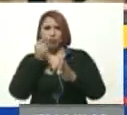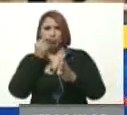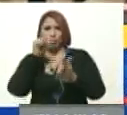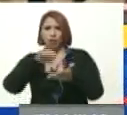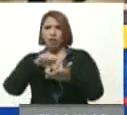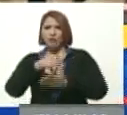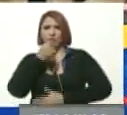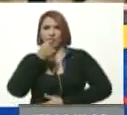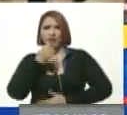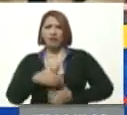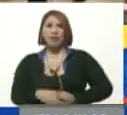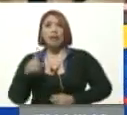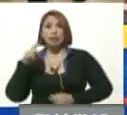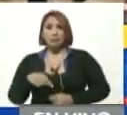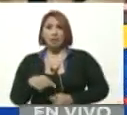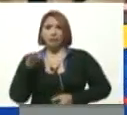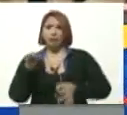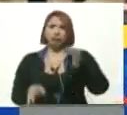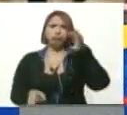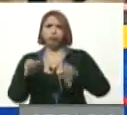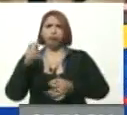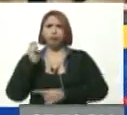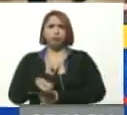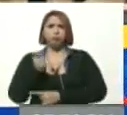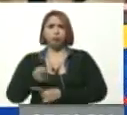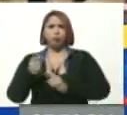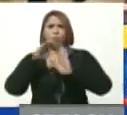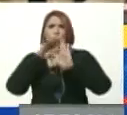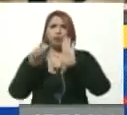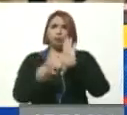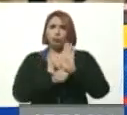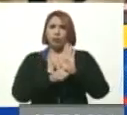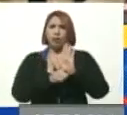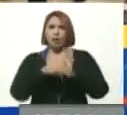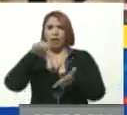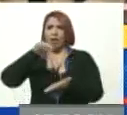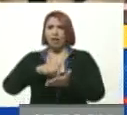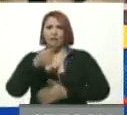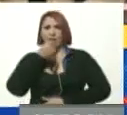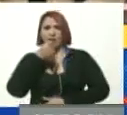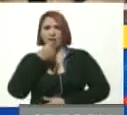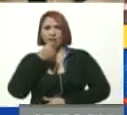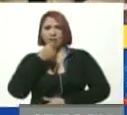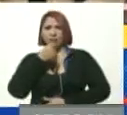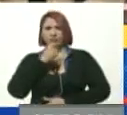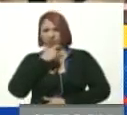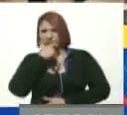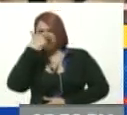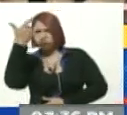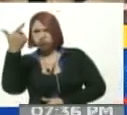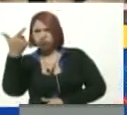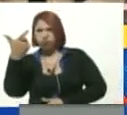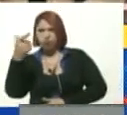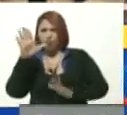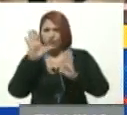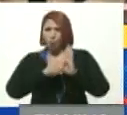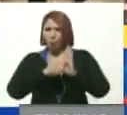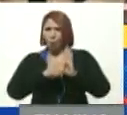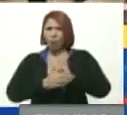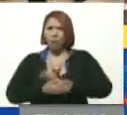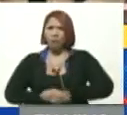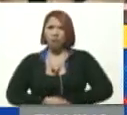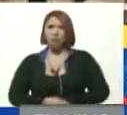de los magistrados del Tribunal Constitucional de Cabo Verde. Cobardes y corruptos, cobardes y corruptos.